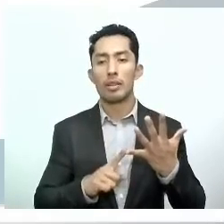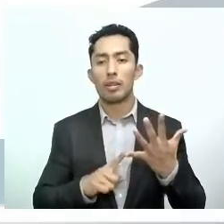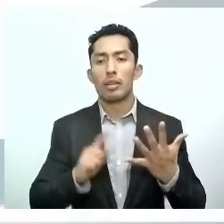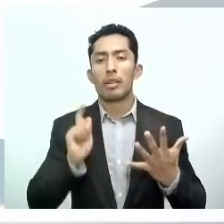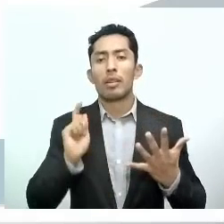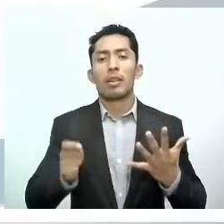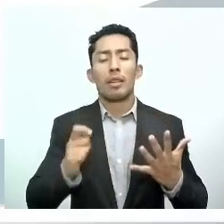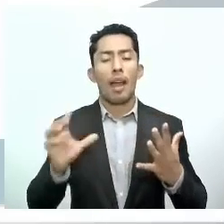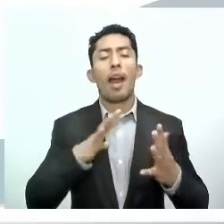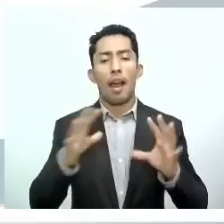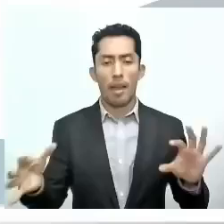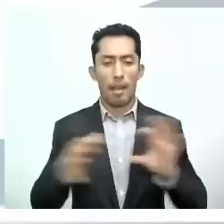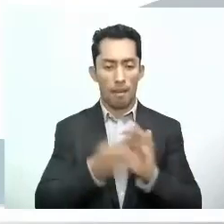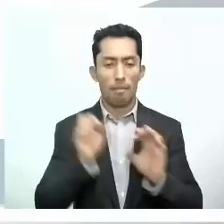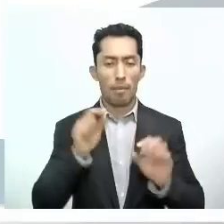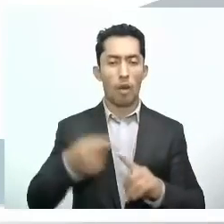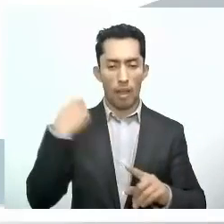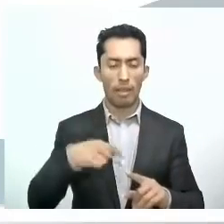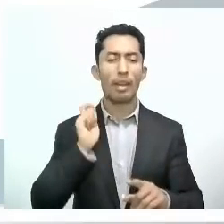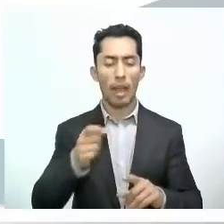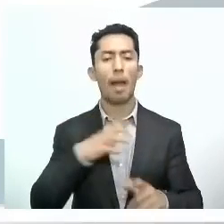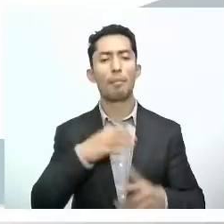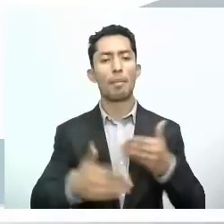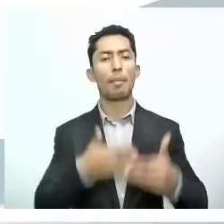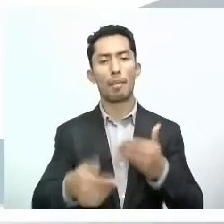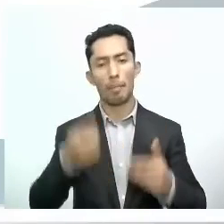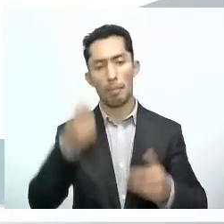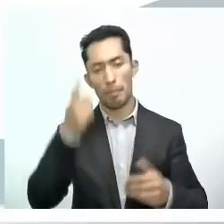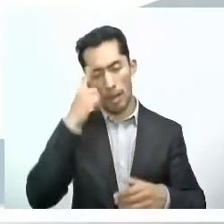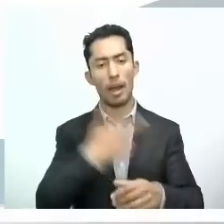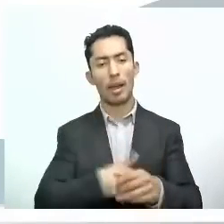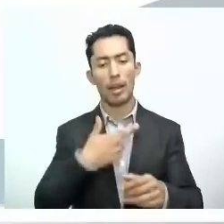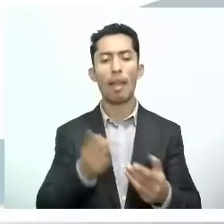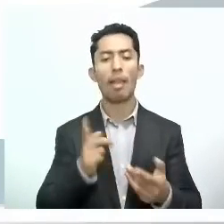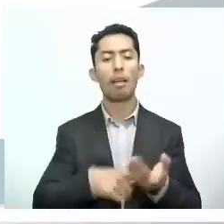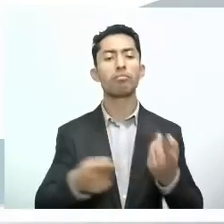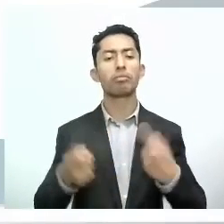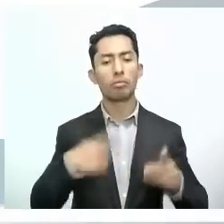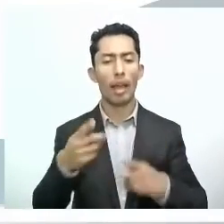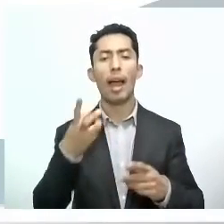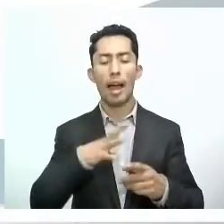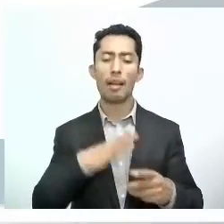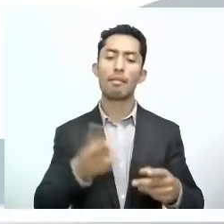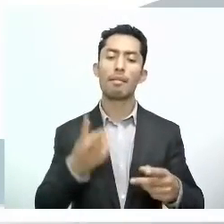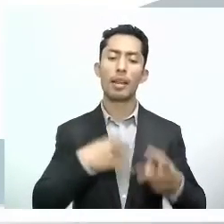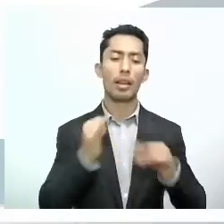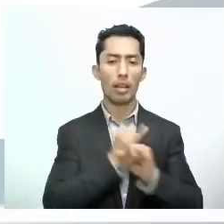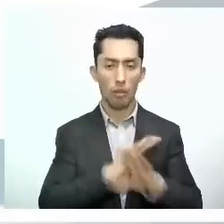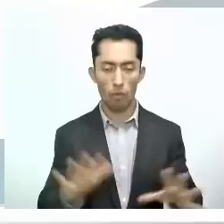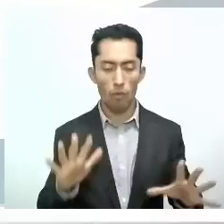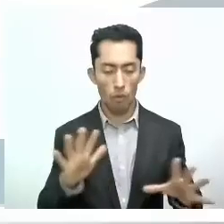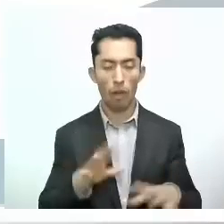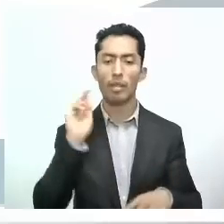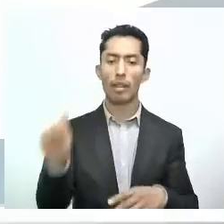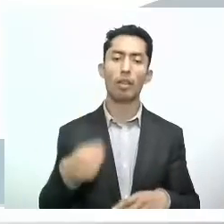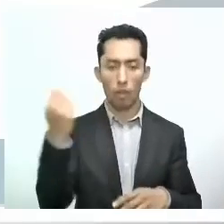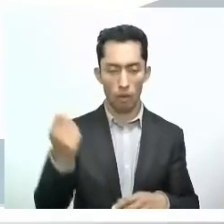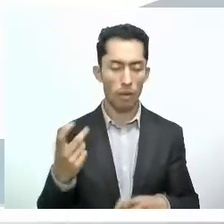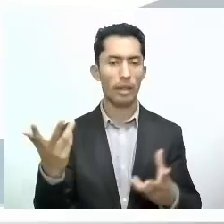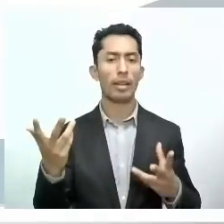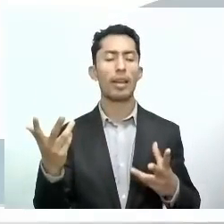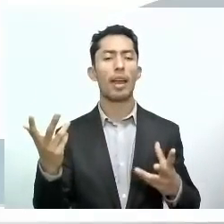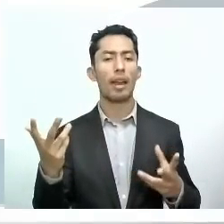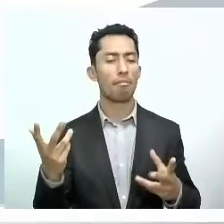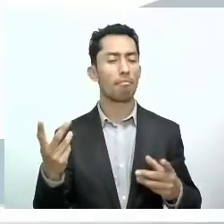vinculado al anterior, se enfoca en procesos de gestión y gobernanza, generación de datos, tecnología, y bueno,